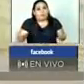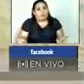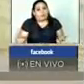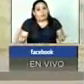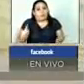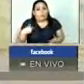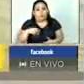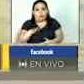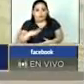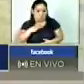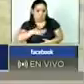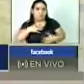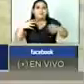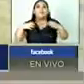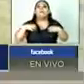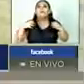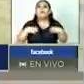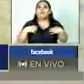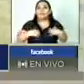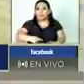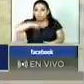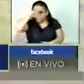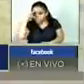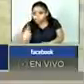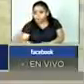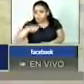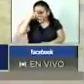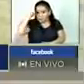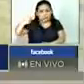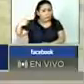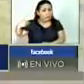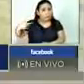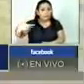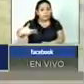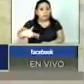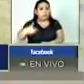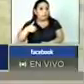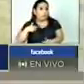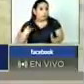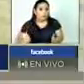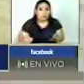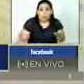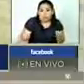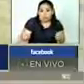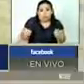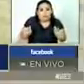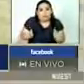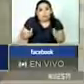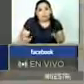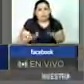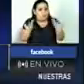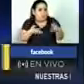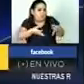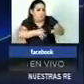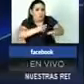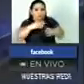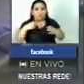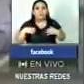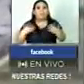porque comer ha sido mi vida, trabajar, y no me queda de otra porque no tengo otra manera de vivir.